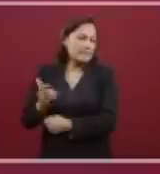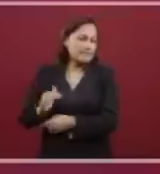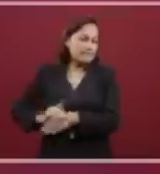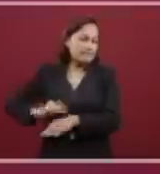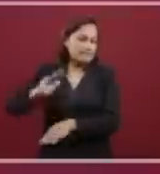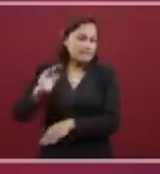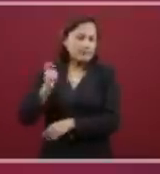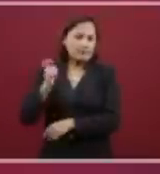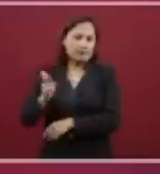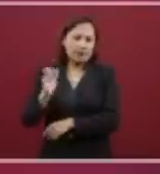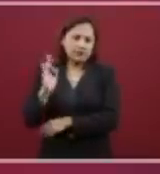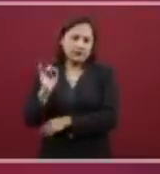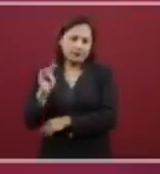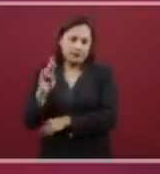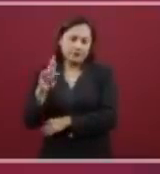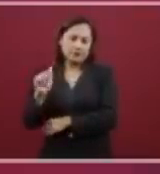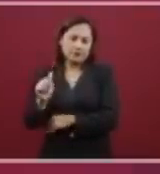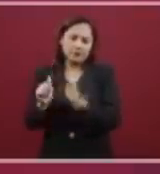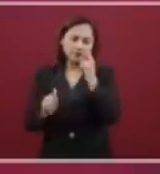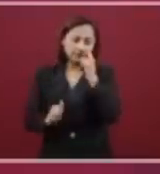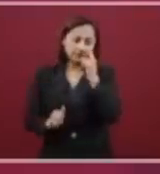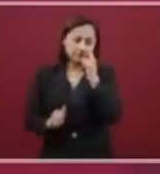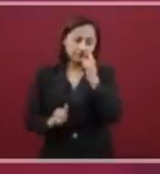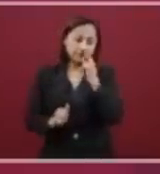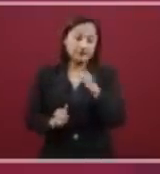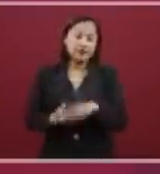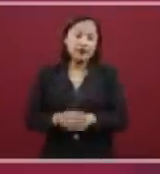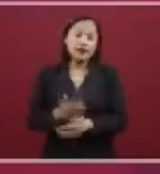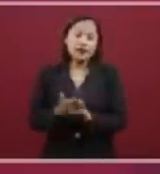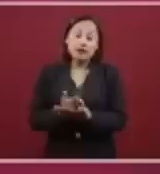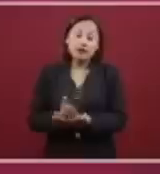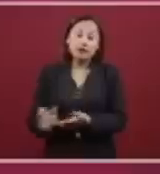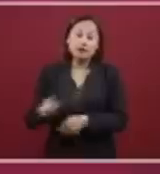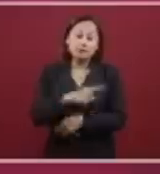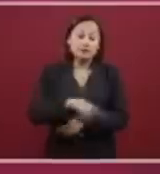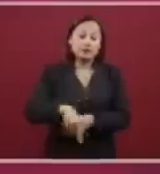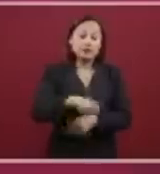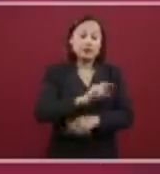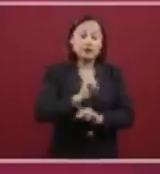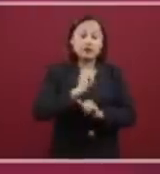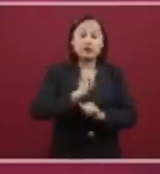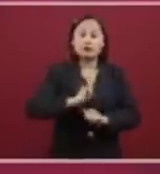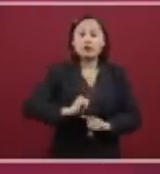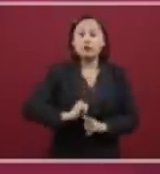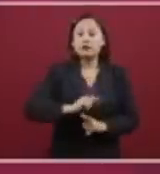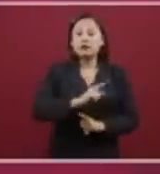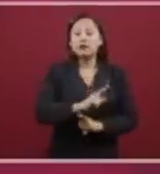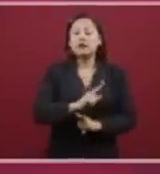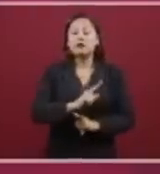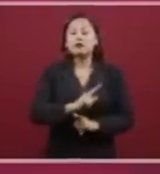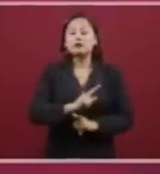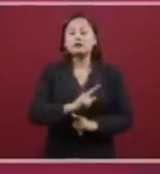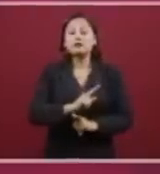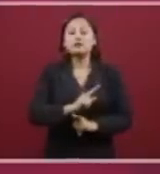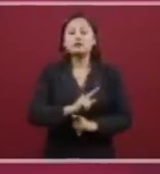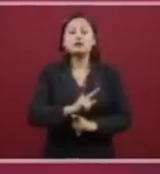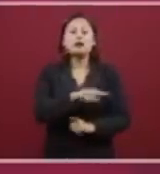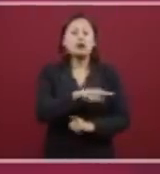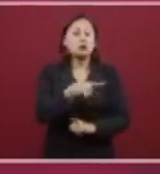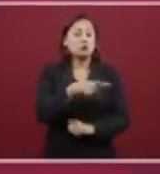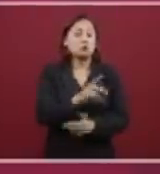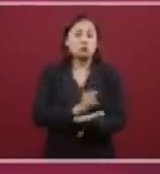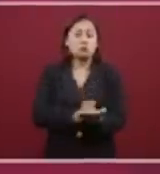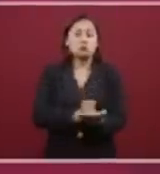esto además otorgaba derecho a los tenedores para nombrar dos consejeros con derecho a veto sobre decisiones importantes